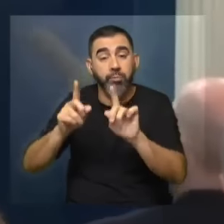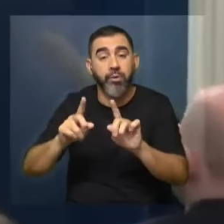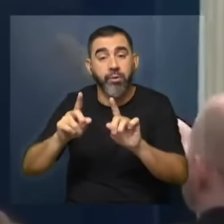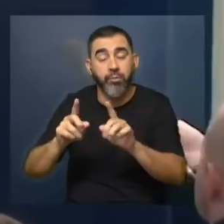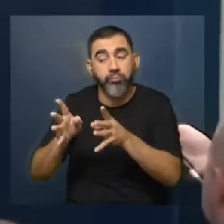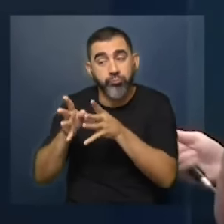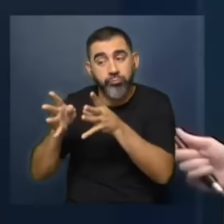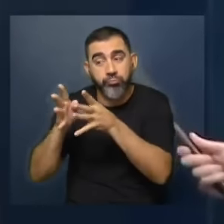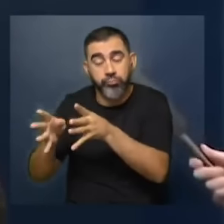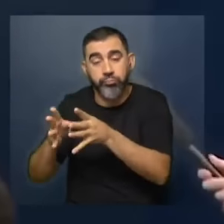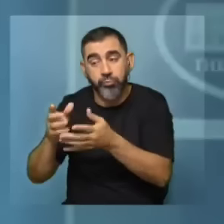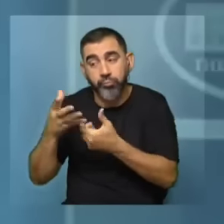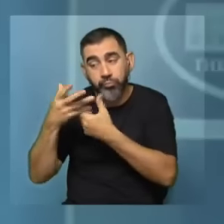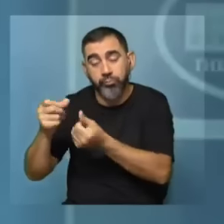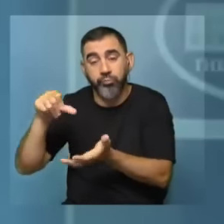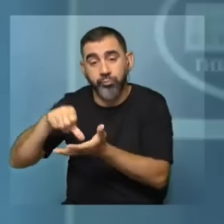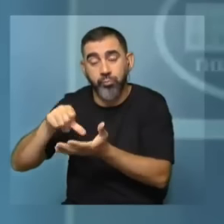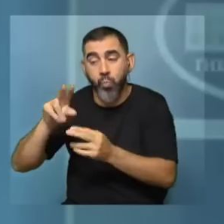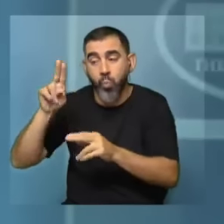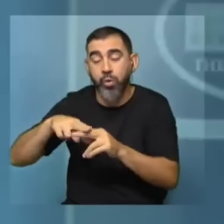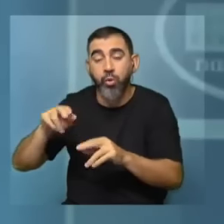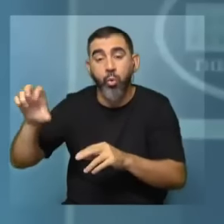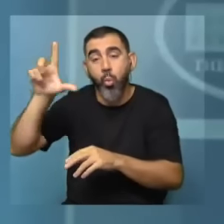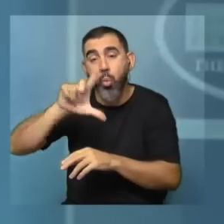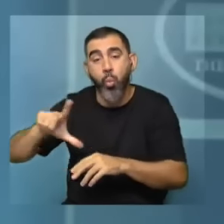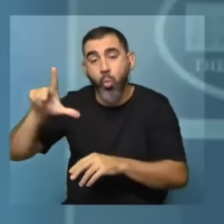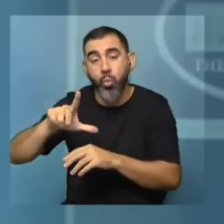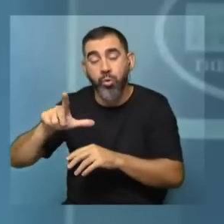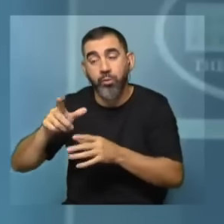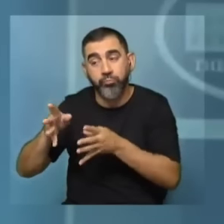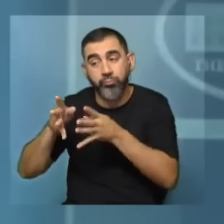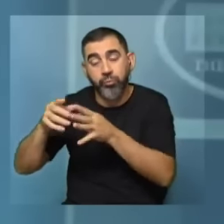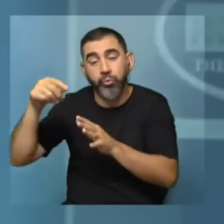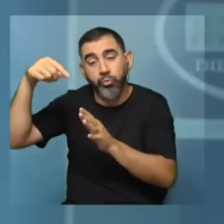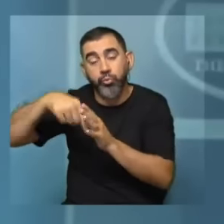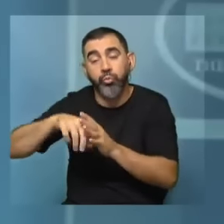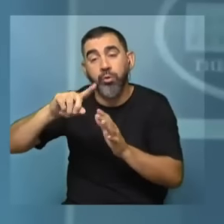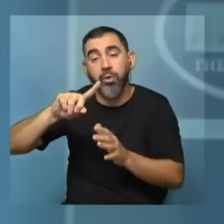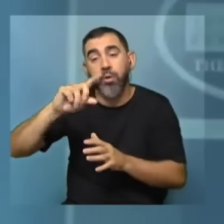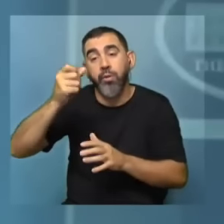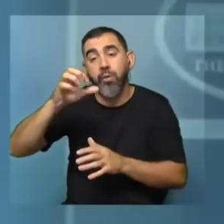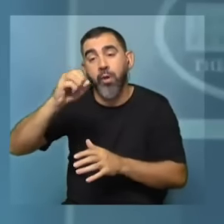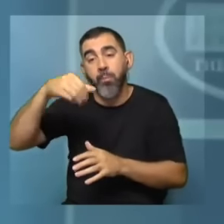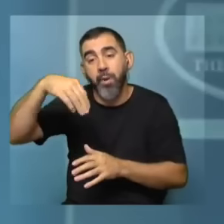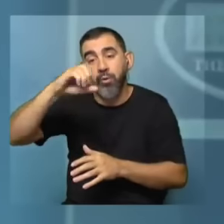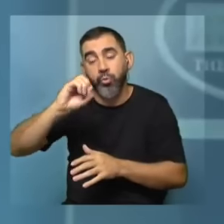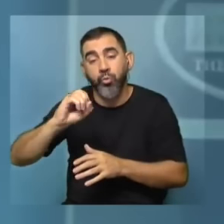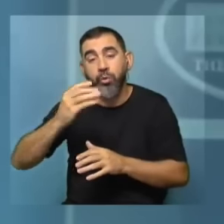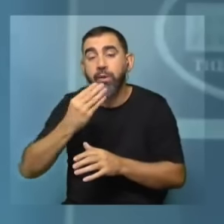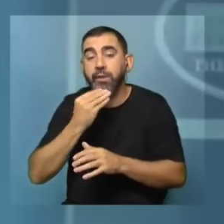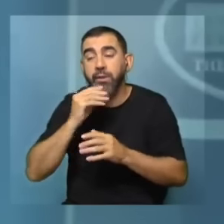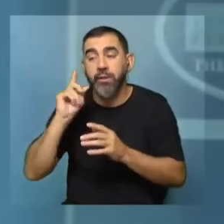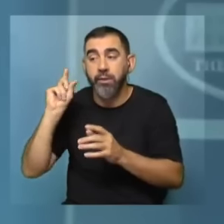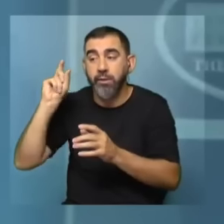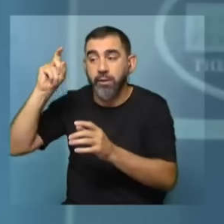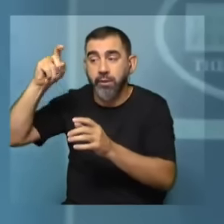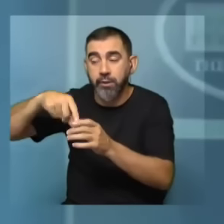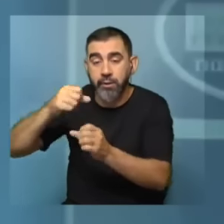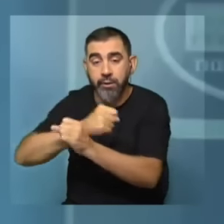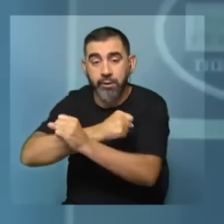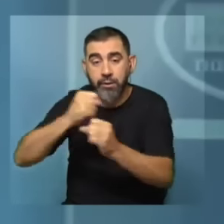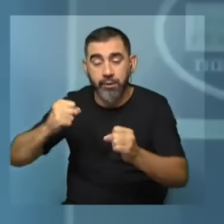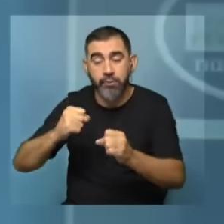combatientes Pro iraníes murieron este lunes en un ataque a un Distrito al sur de Damasco cuando misiles israelíes atacaron una base de hisbol de la